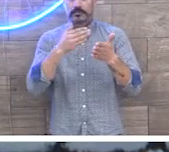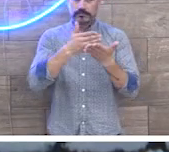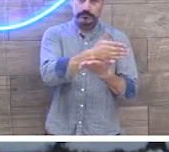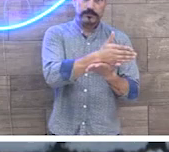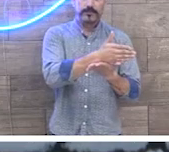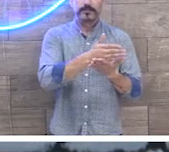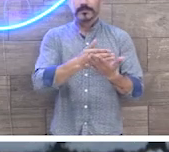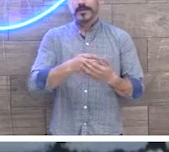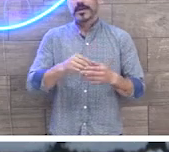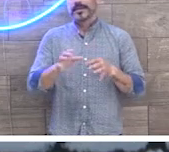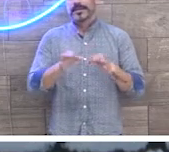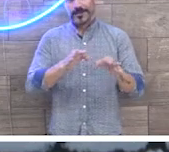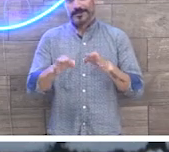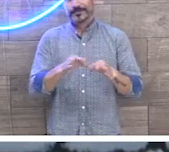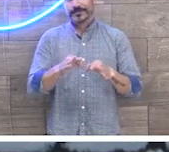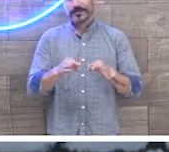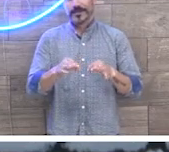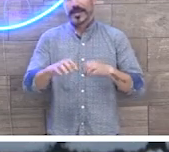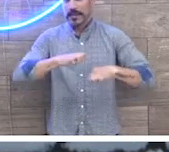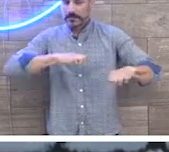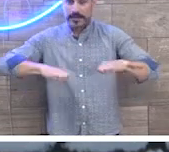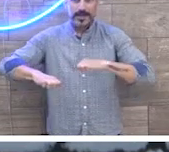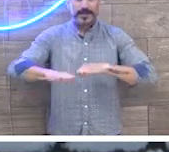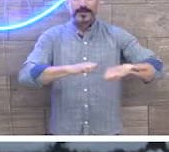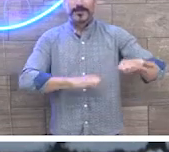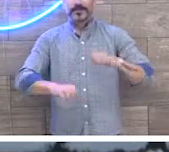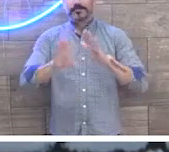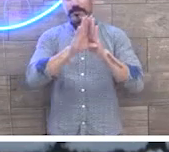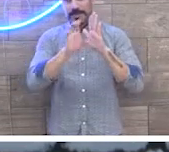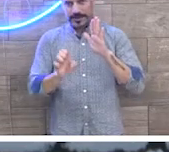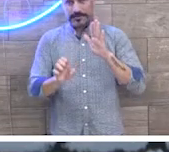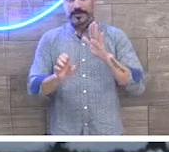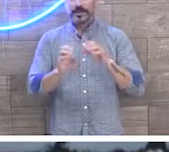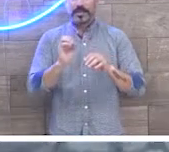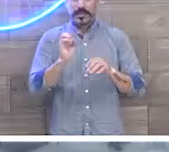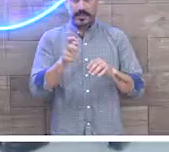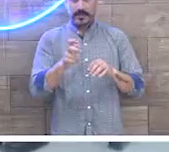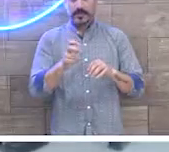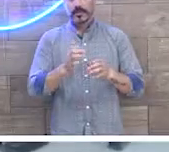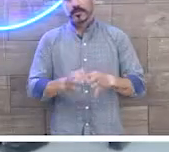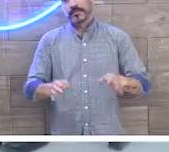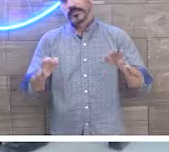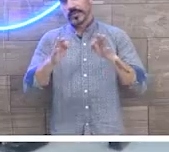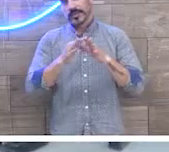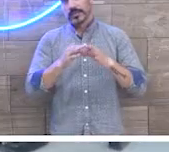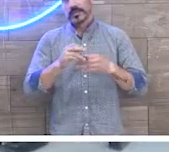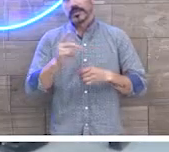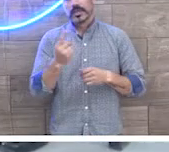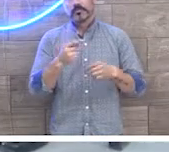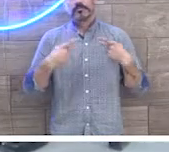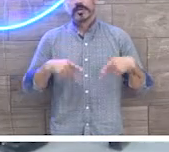de la discapacidad, que han tenido una interacción o que ha sido algún maestro, algún amigo, algún familiar, pues son los que dan